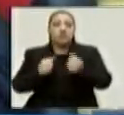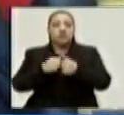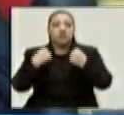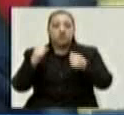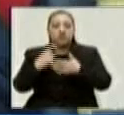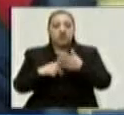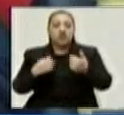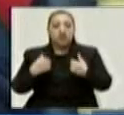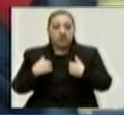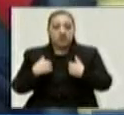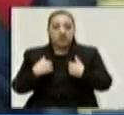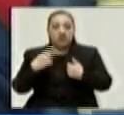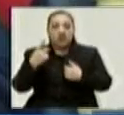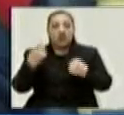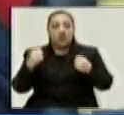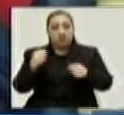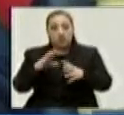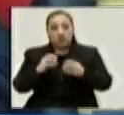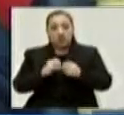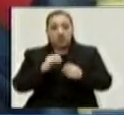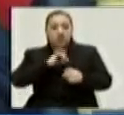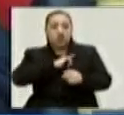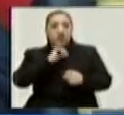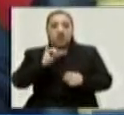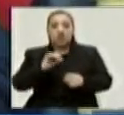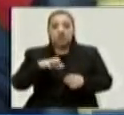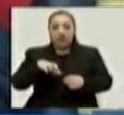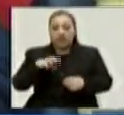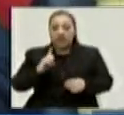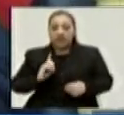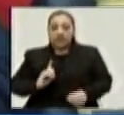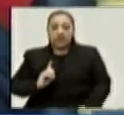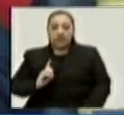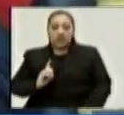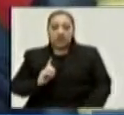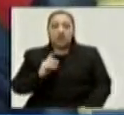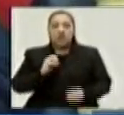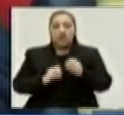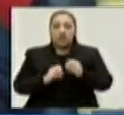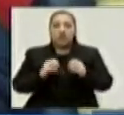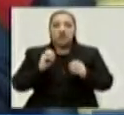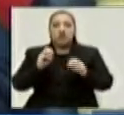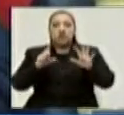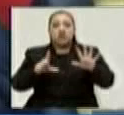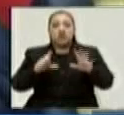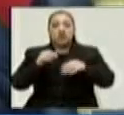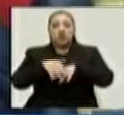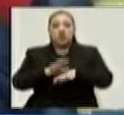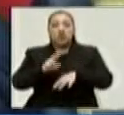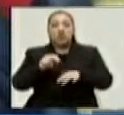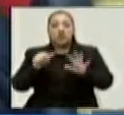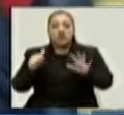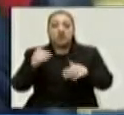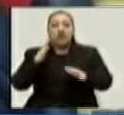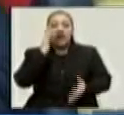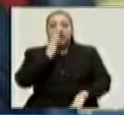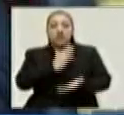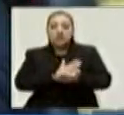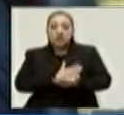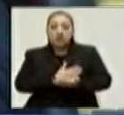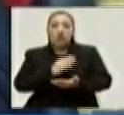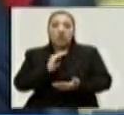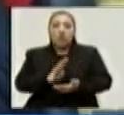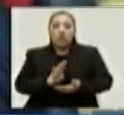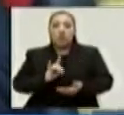Honores del Deporte del Instituto Peruano del Deporte de fecha 07 de julio del 2006, se sancionó al señor Manuel